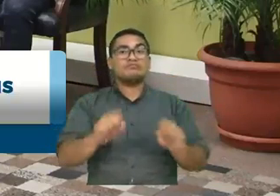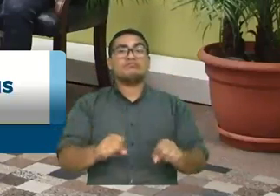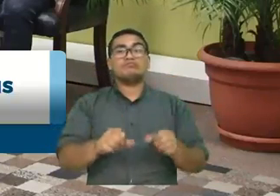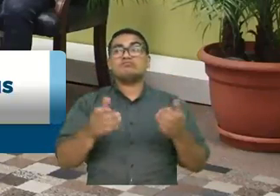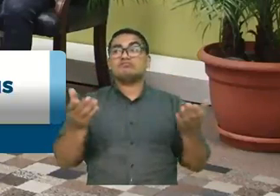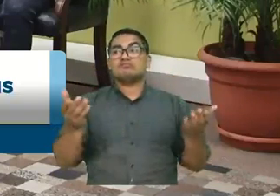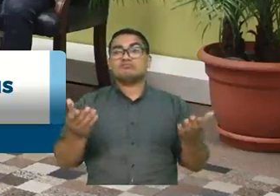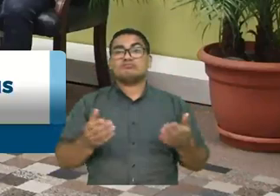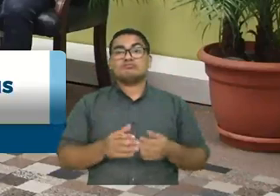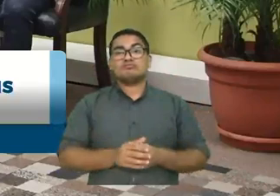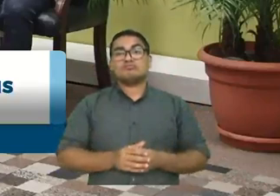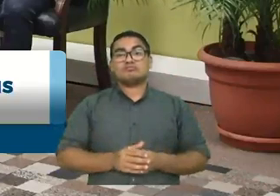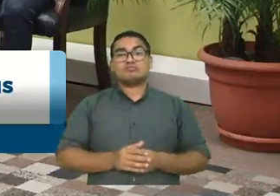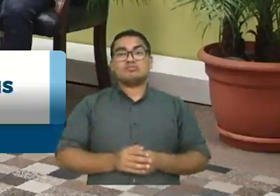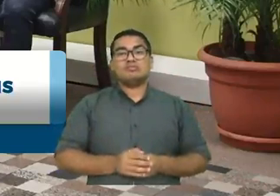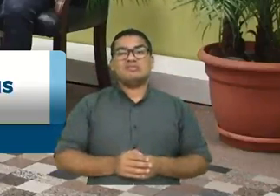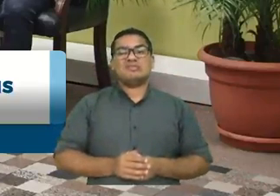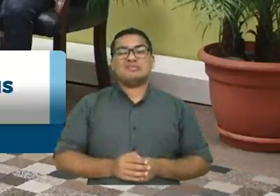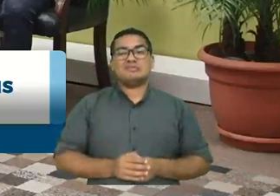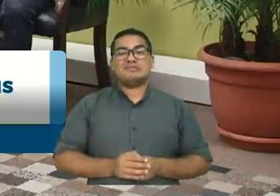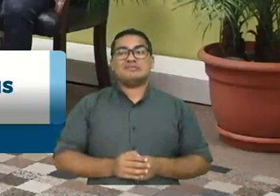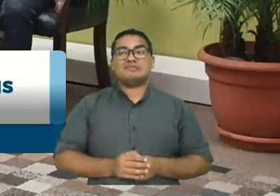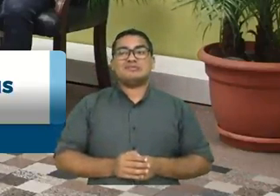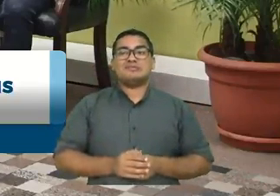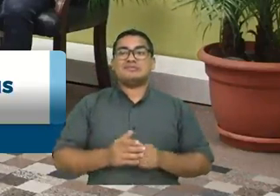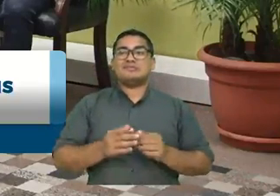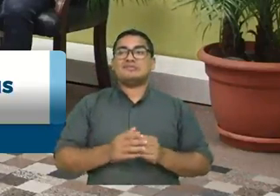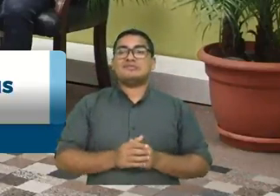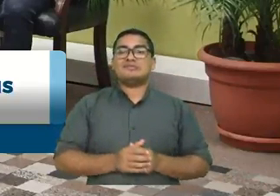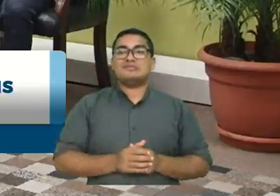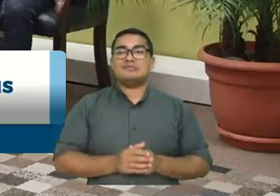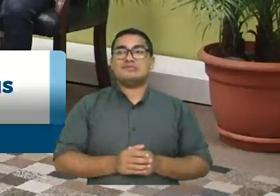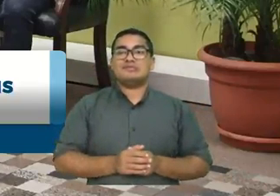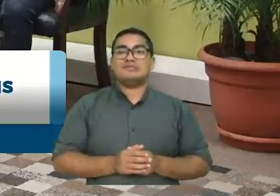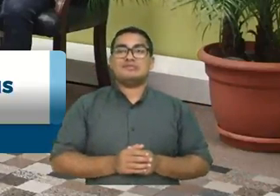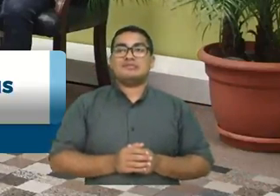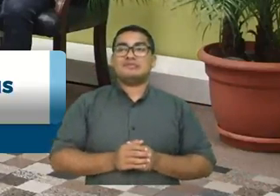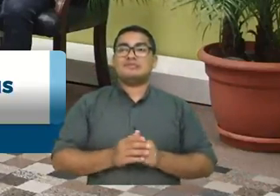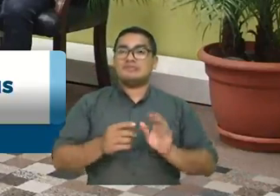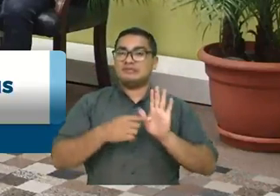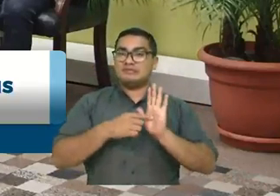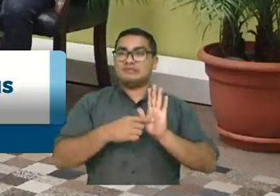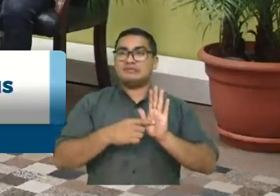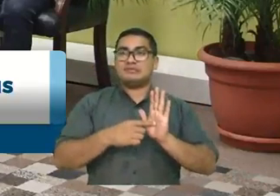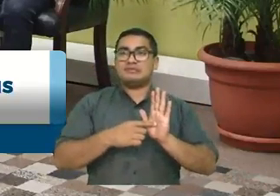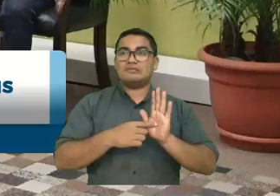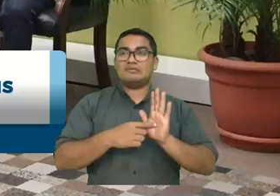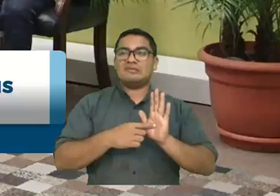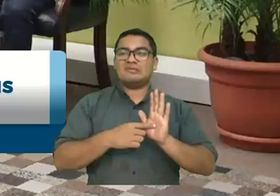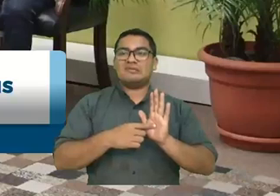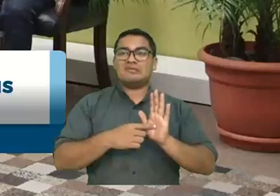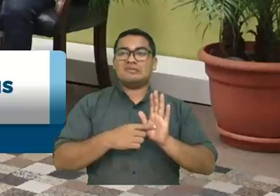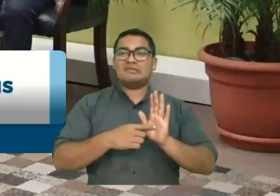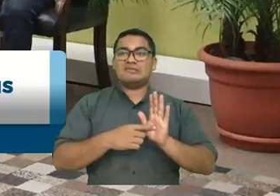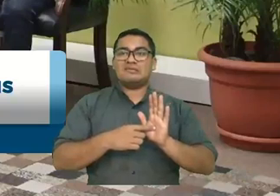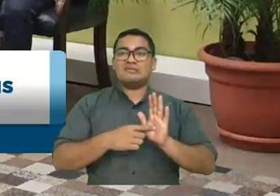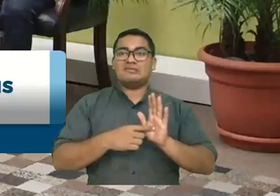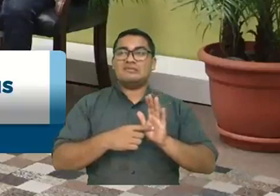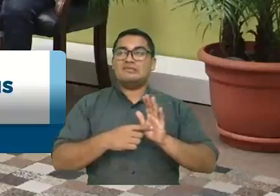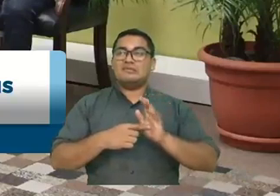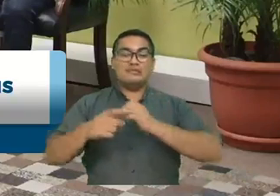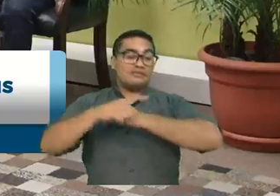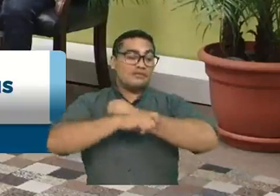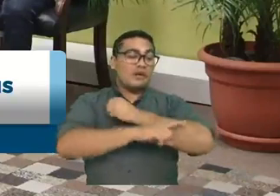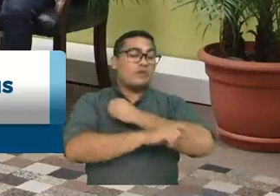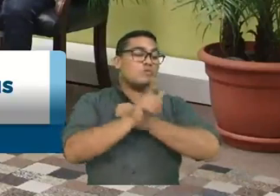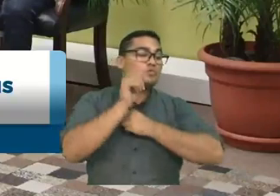sin protección. ¿Suele pasar la transmisión, doctor, de, por ejemplo, del orín de la rata a otro animal, al perro? Es lo